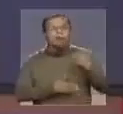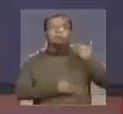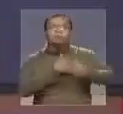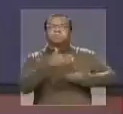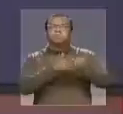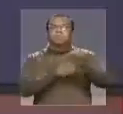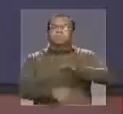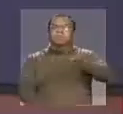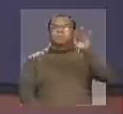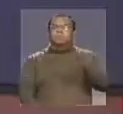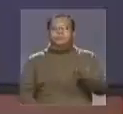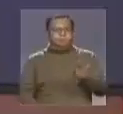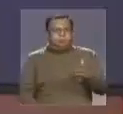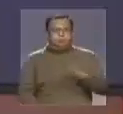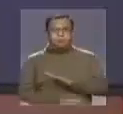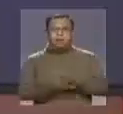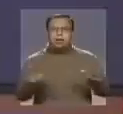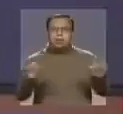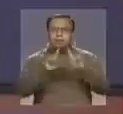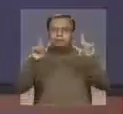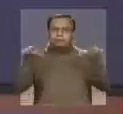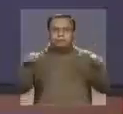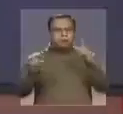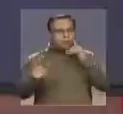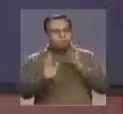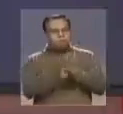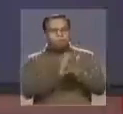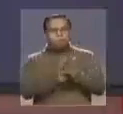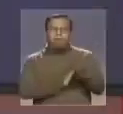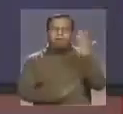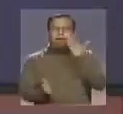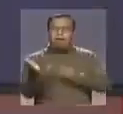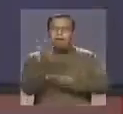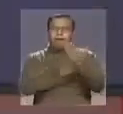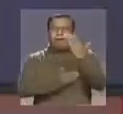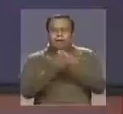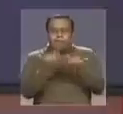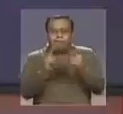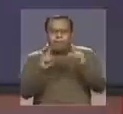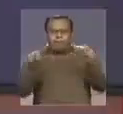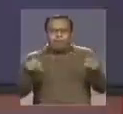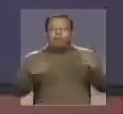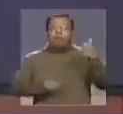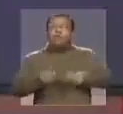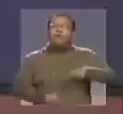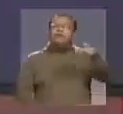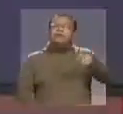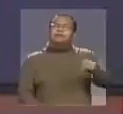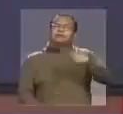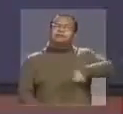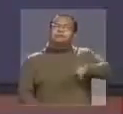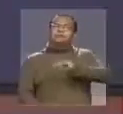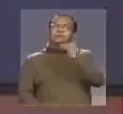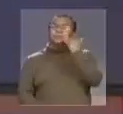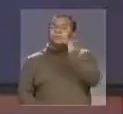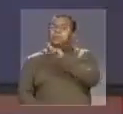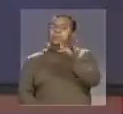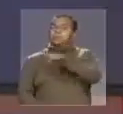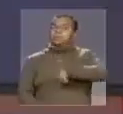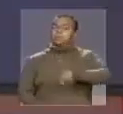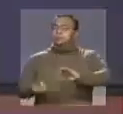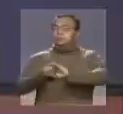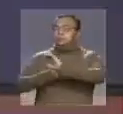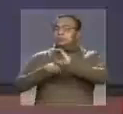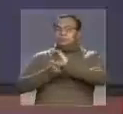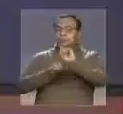una cifra estadística. Tú no vas a tener una herramienta de análisis que te permita establecer cuál es la necesidad de una mujer negra de una ciudad que no